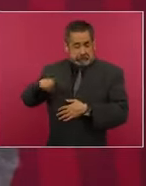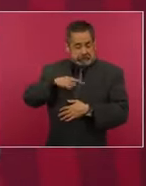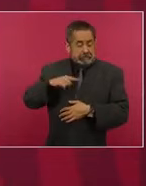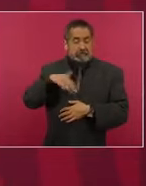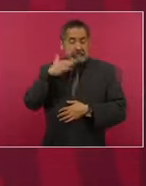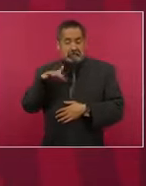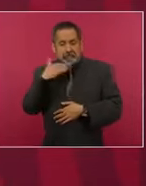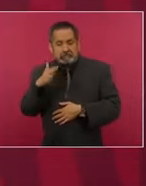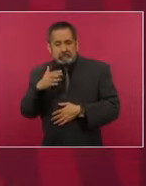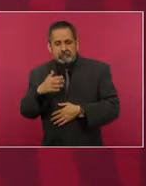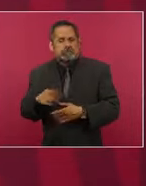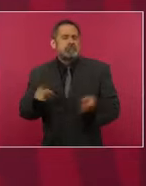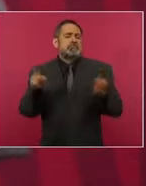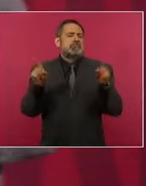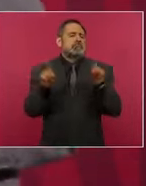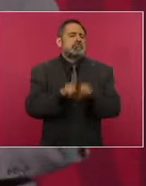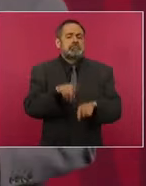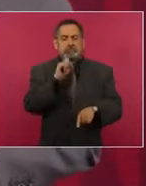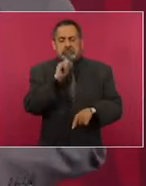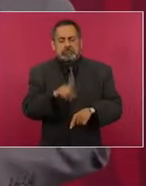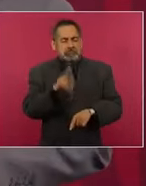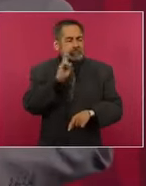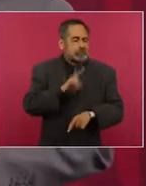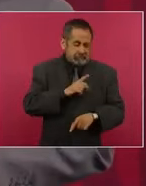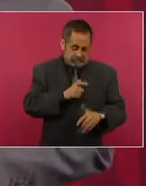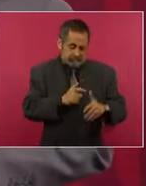pues le haríamos igual